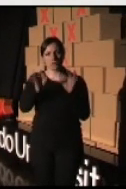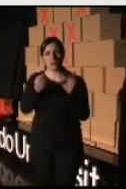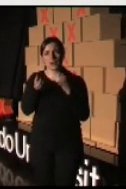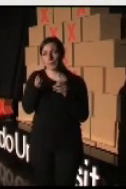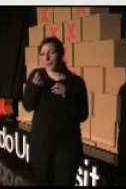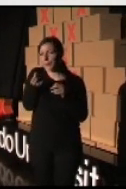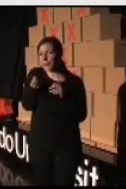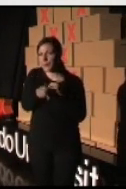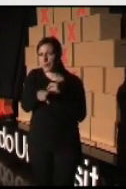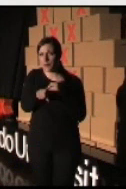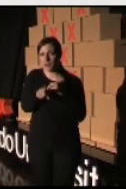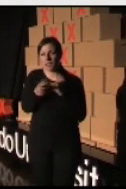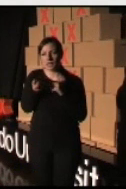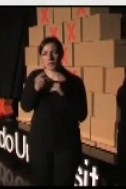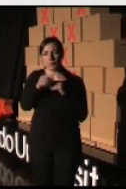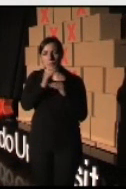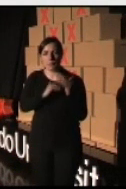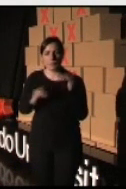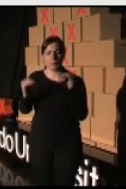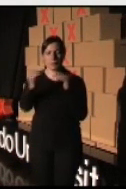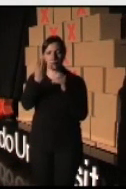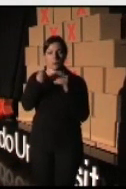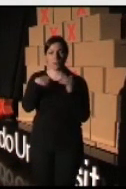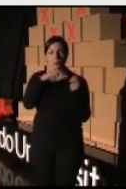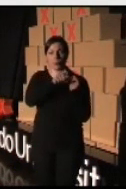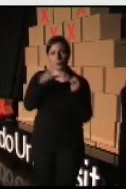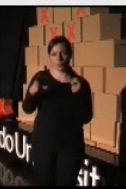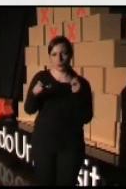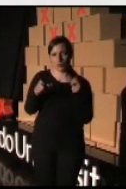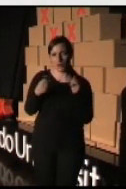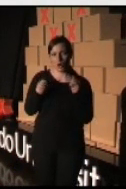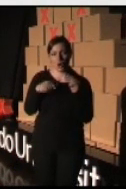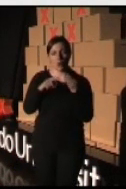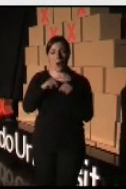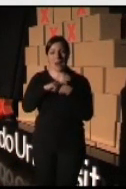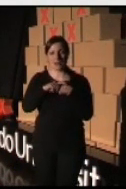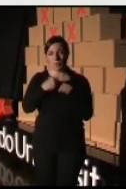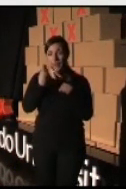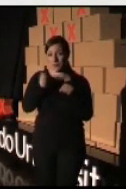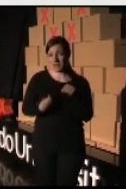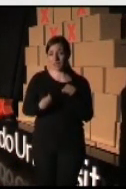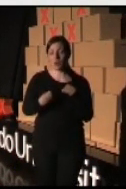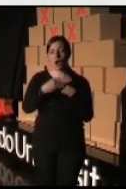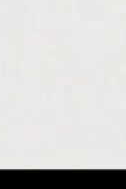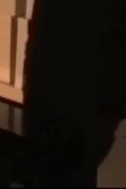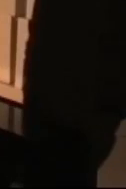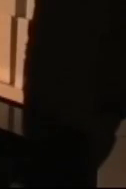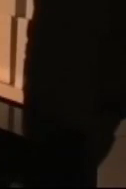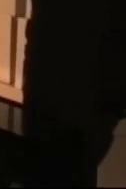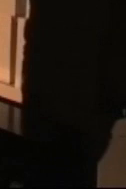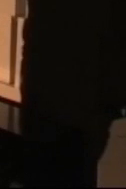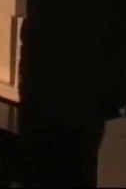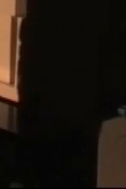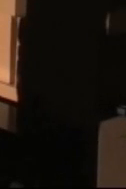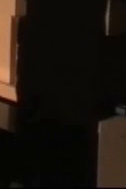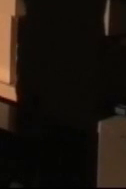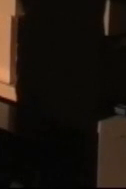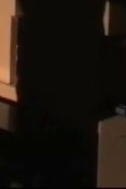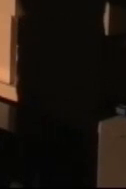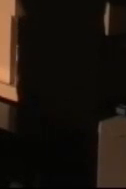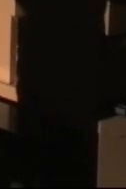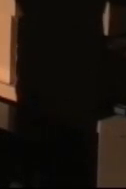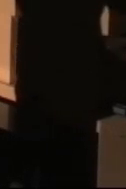es incluso superior a la que hay entre dos individuos de la misma especie, un 99,999, incluso más que eso, por